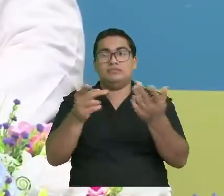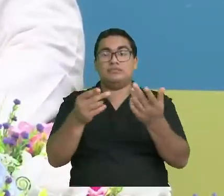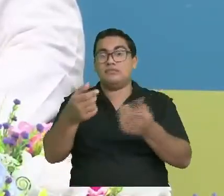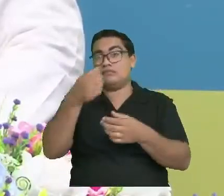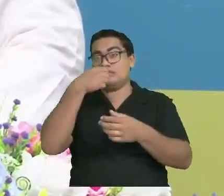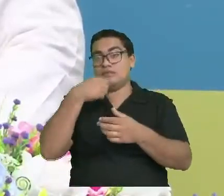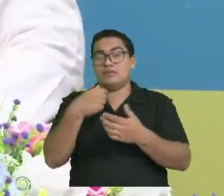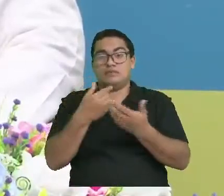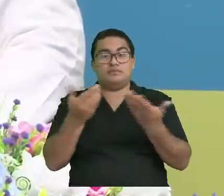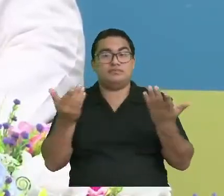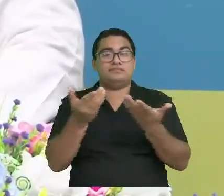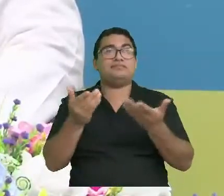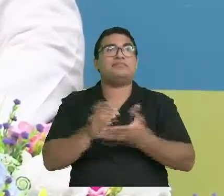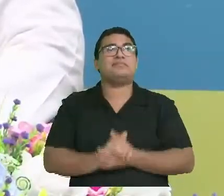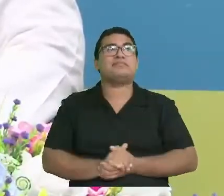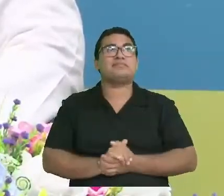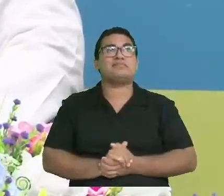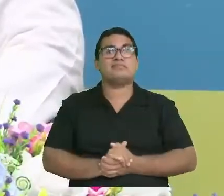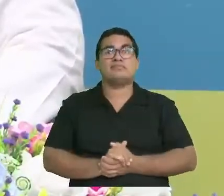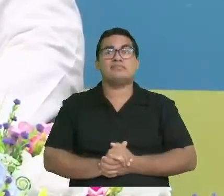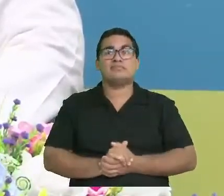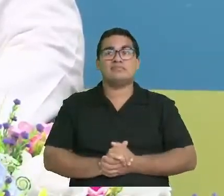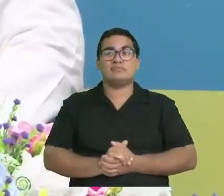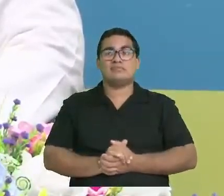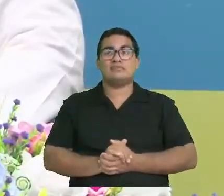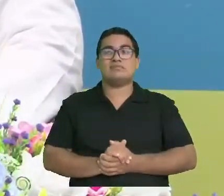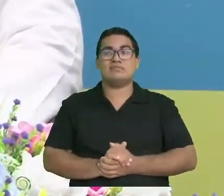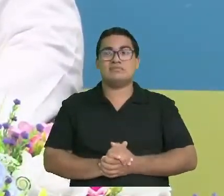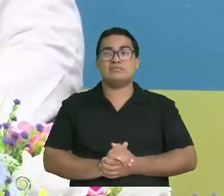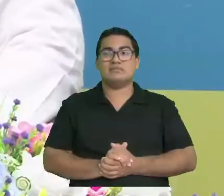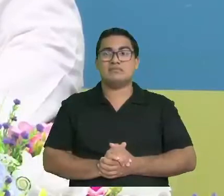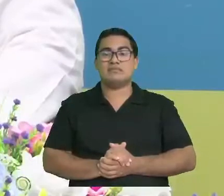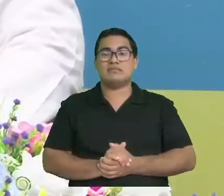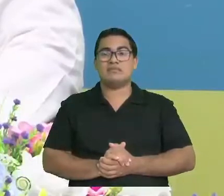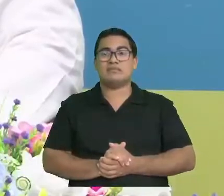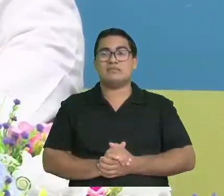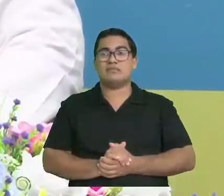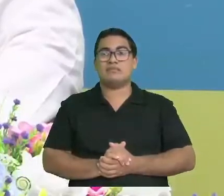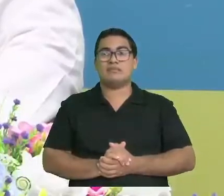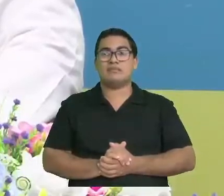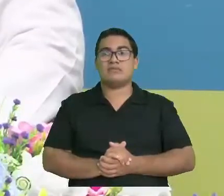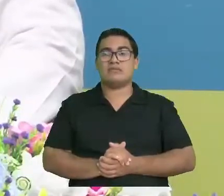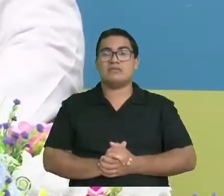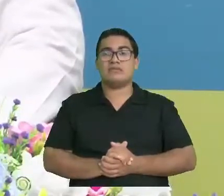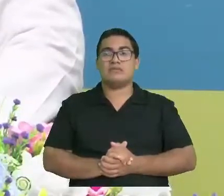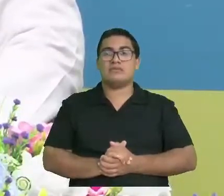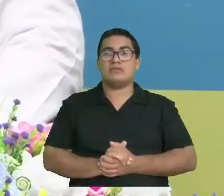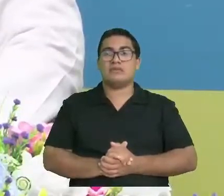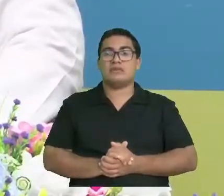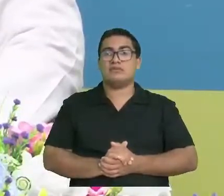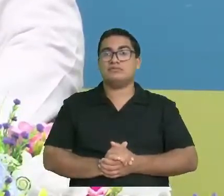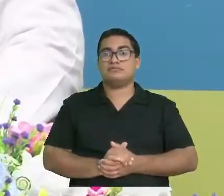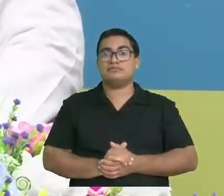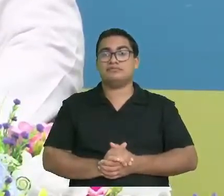tratamiento, en principio es tratar la base, ¿verdad?, que es la parte psicológica. Sin